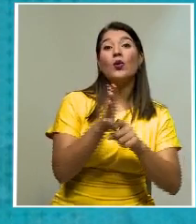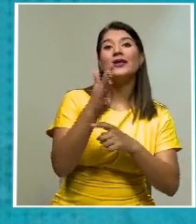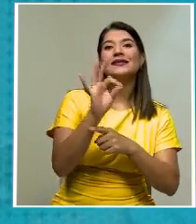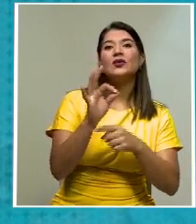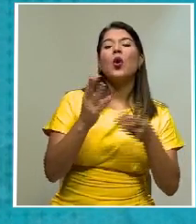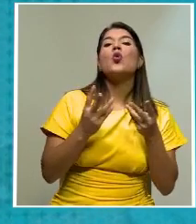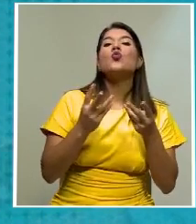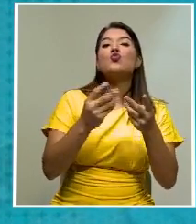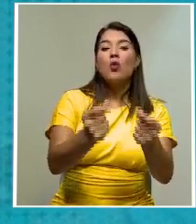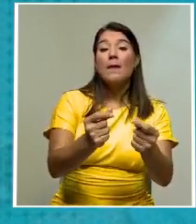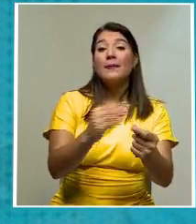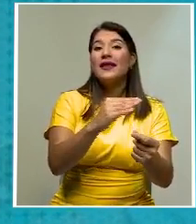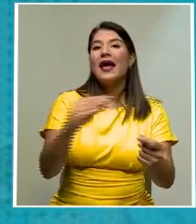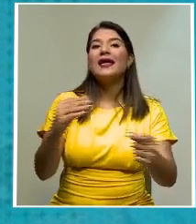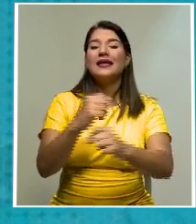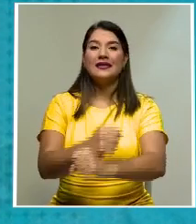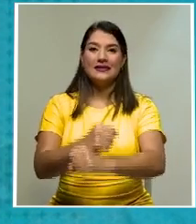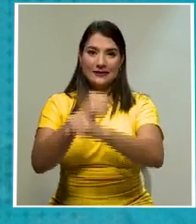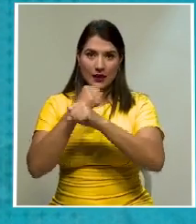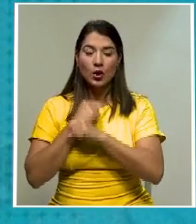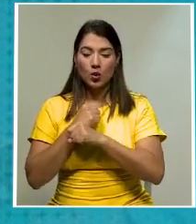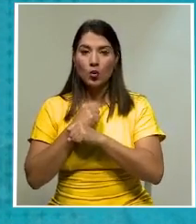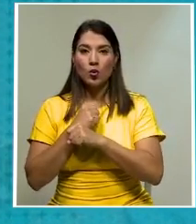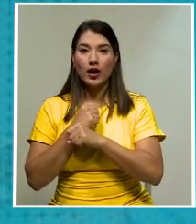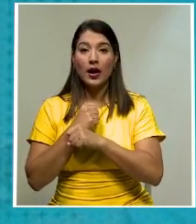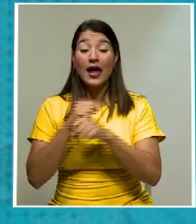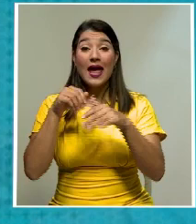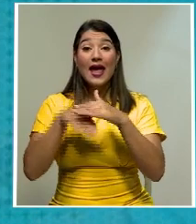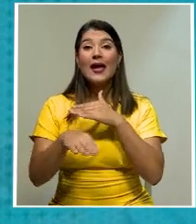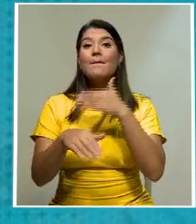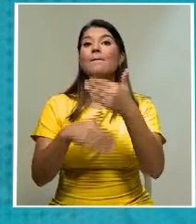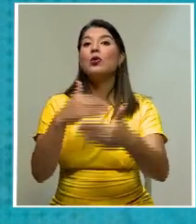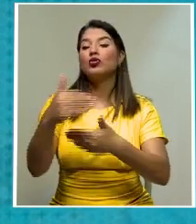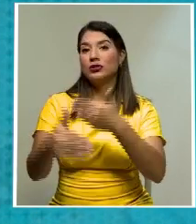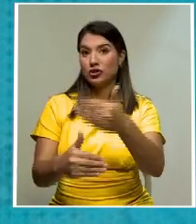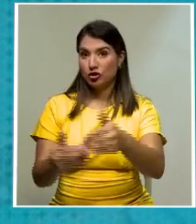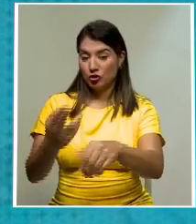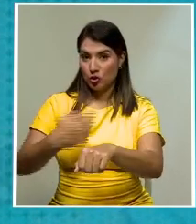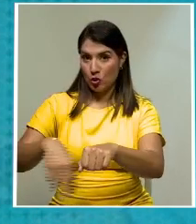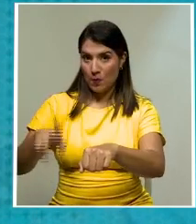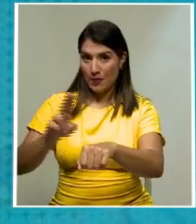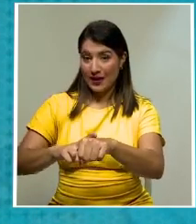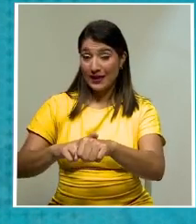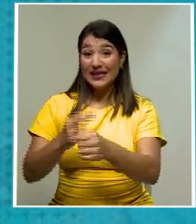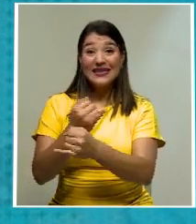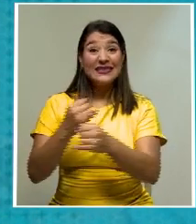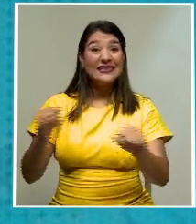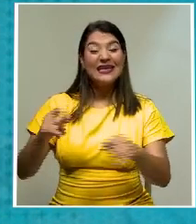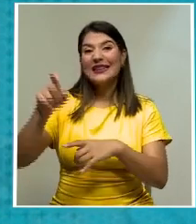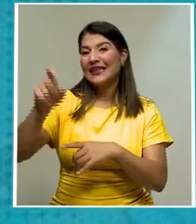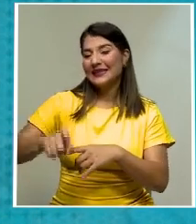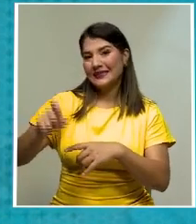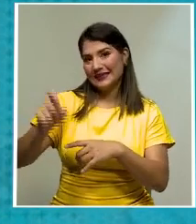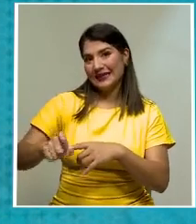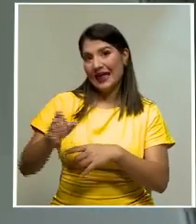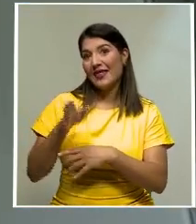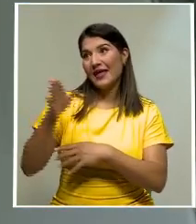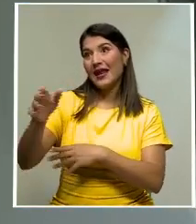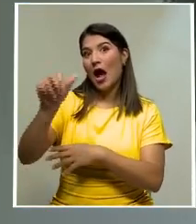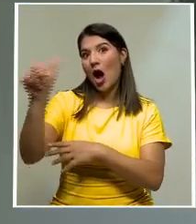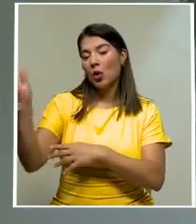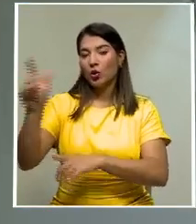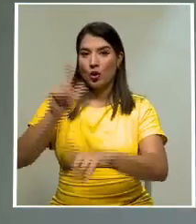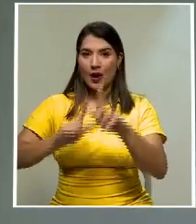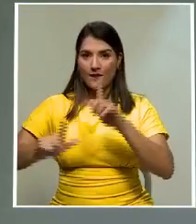segura, visto como un paso adicional en su proceso habitual de viaje, sin tener que ir a un laboratorio externo.